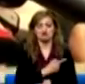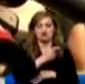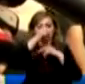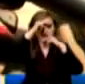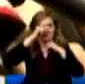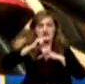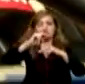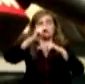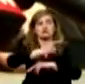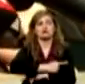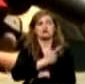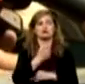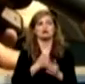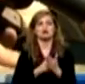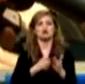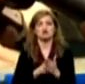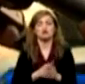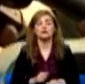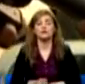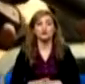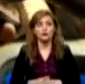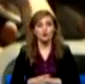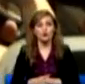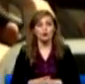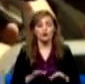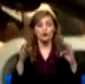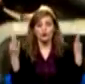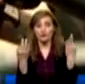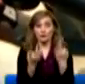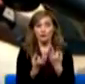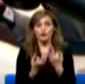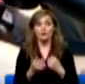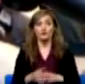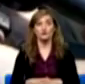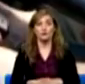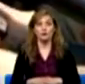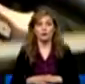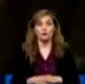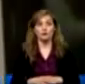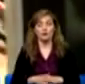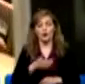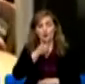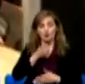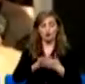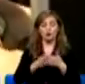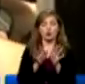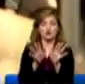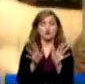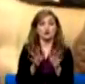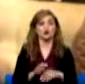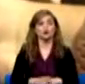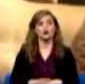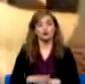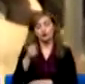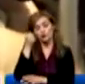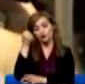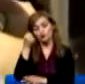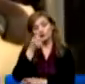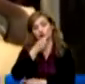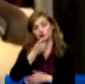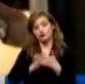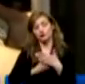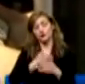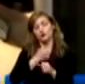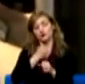este día como un día de lucha, no solamente de las familias, sino como un día de lucha del periodismo en general por reivindicar los derechos de